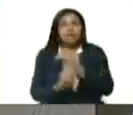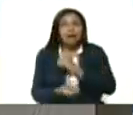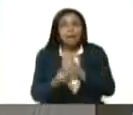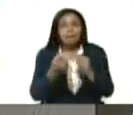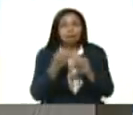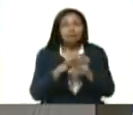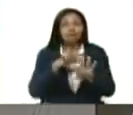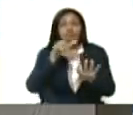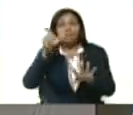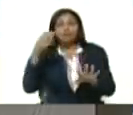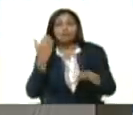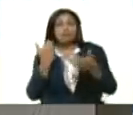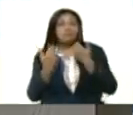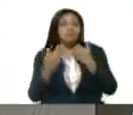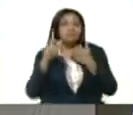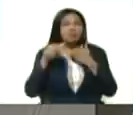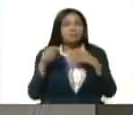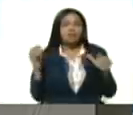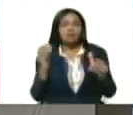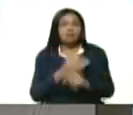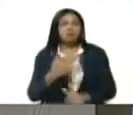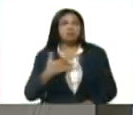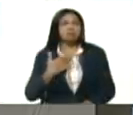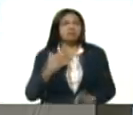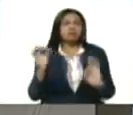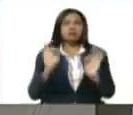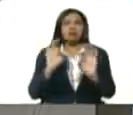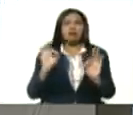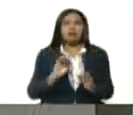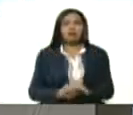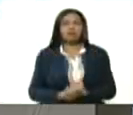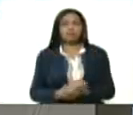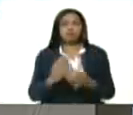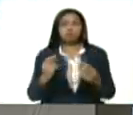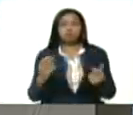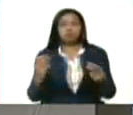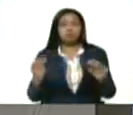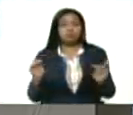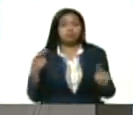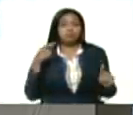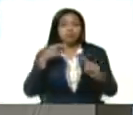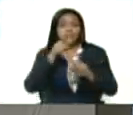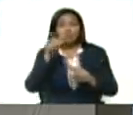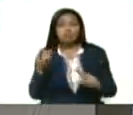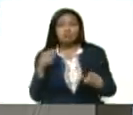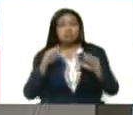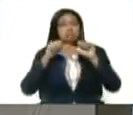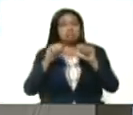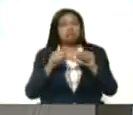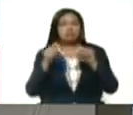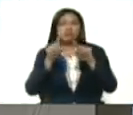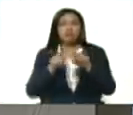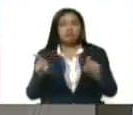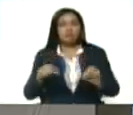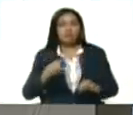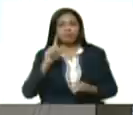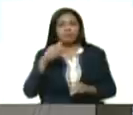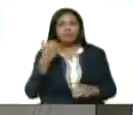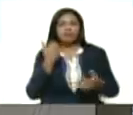gran número de pacientes que se encuentran asintomáticos y que si no se actúa sobre ellos van a continuar diseminando